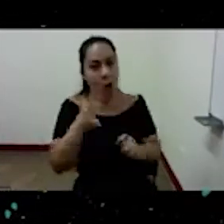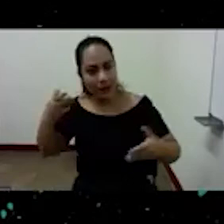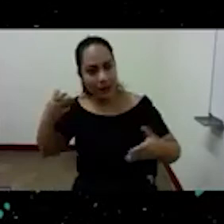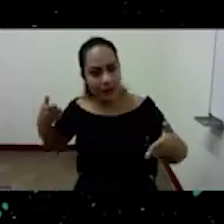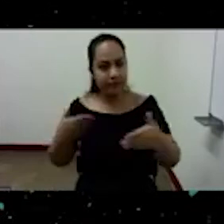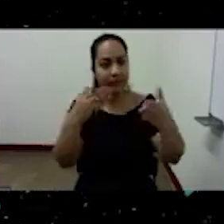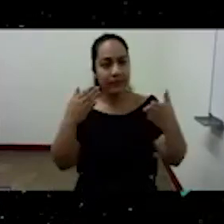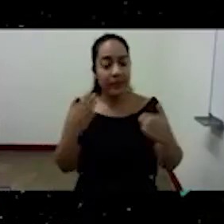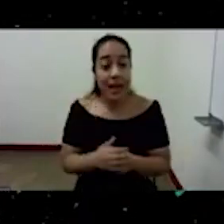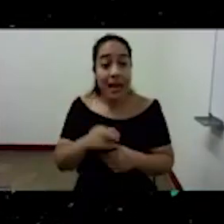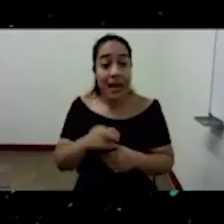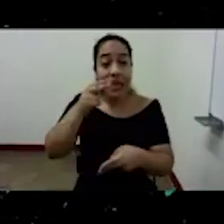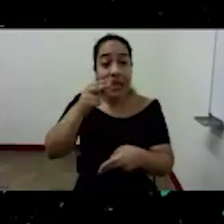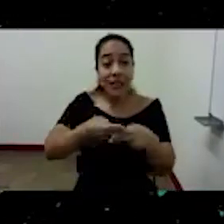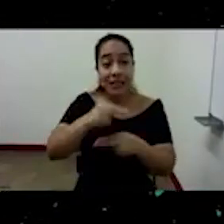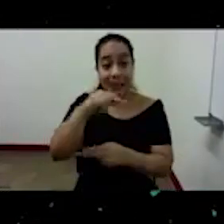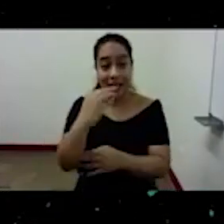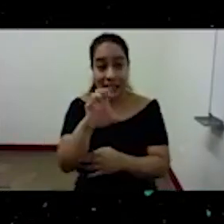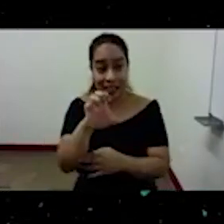dice: